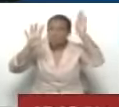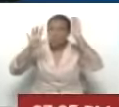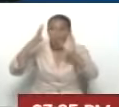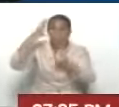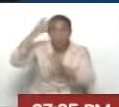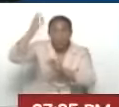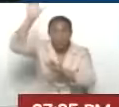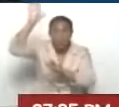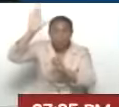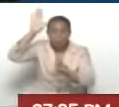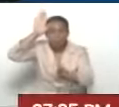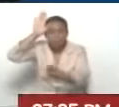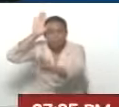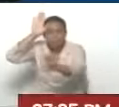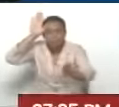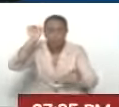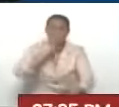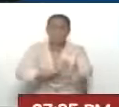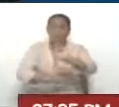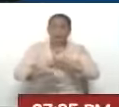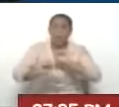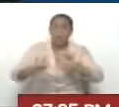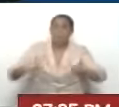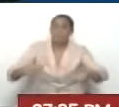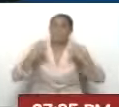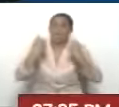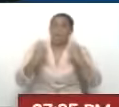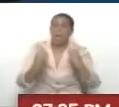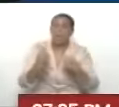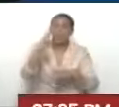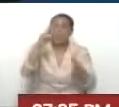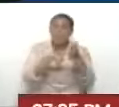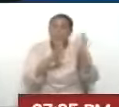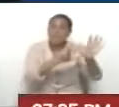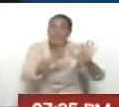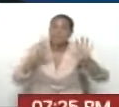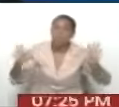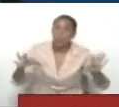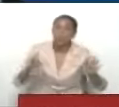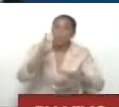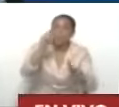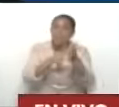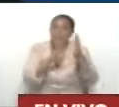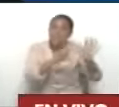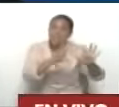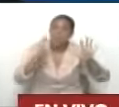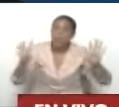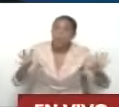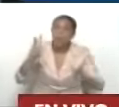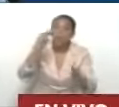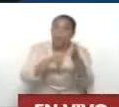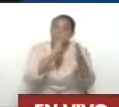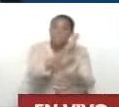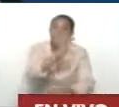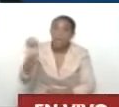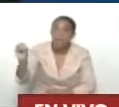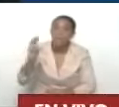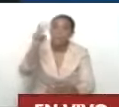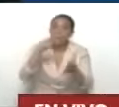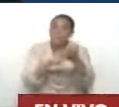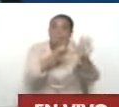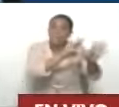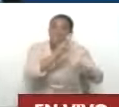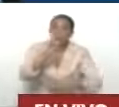salvarme de los atentados que me hicieron en el 2018, 2019, 2020,